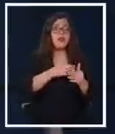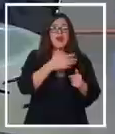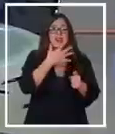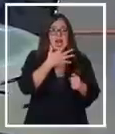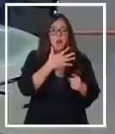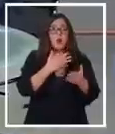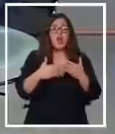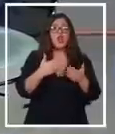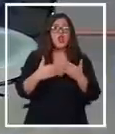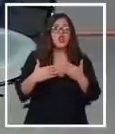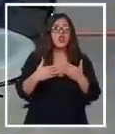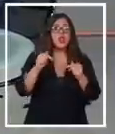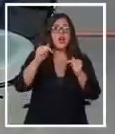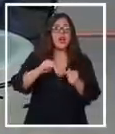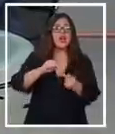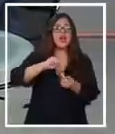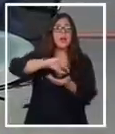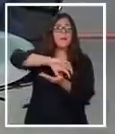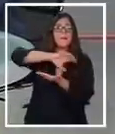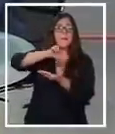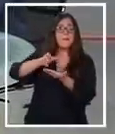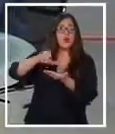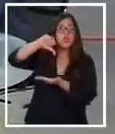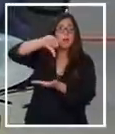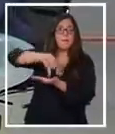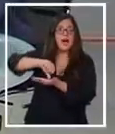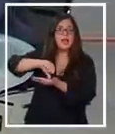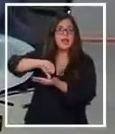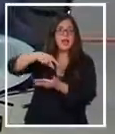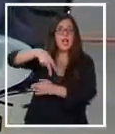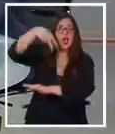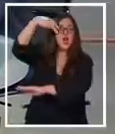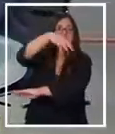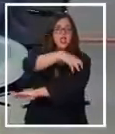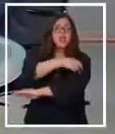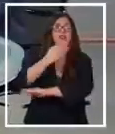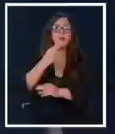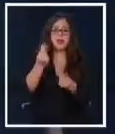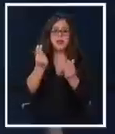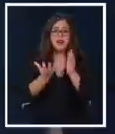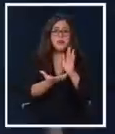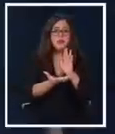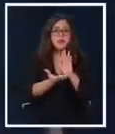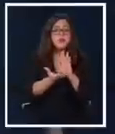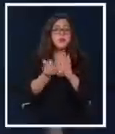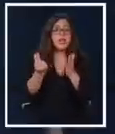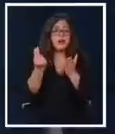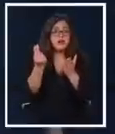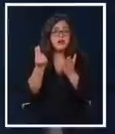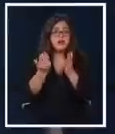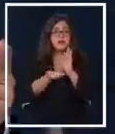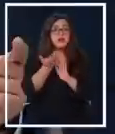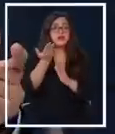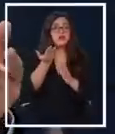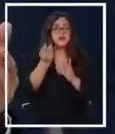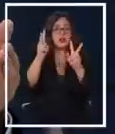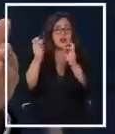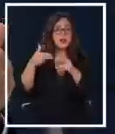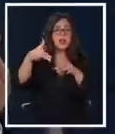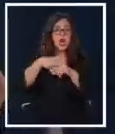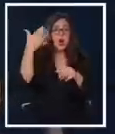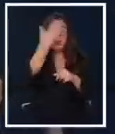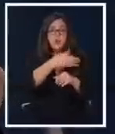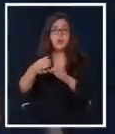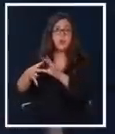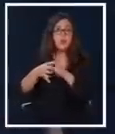para poner dos o el alza del precio de los combustibles producto de la guerra en ucrania entonces cuando uno